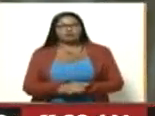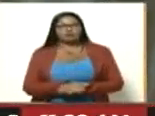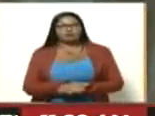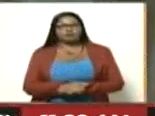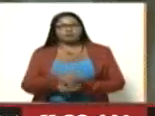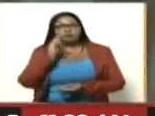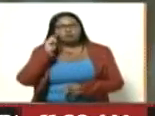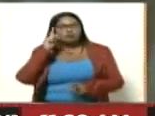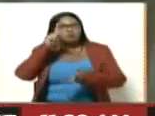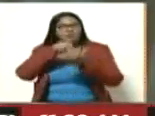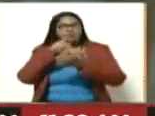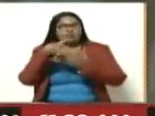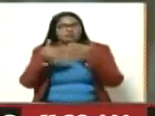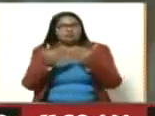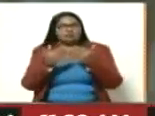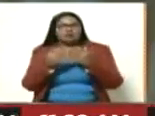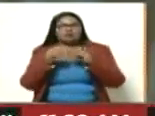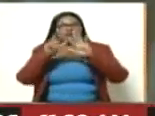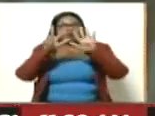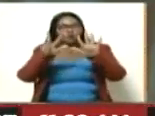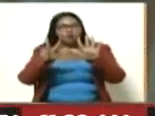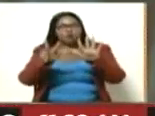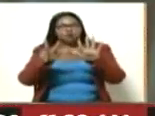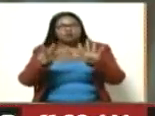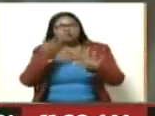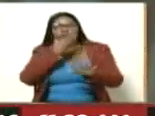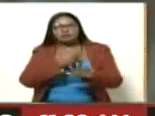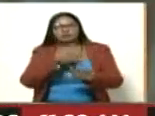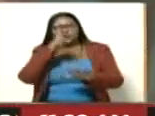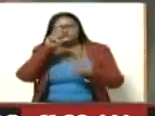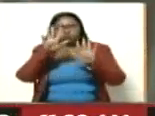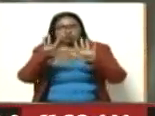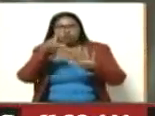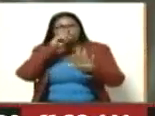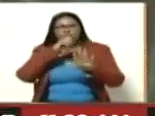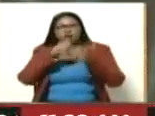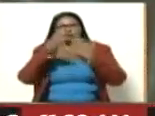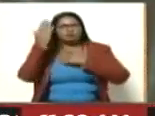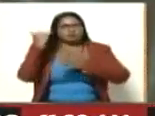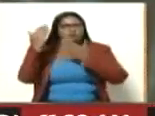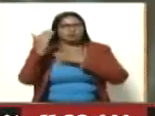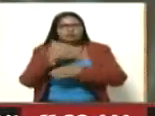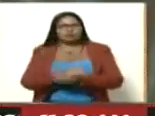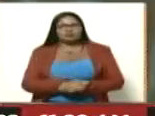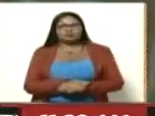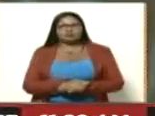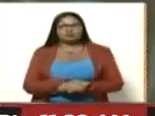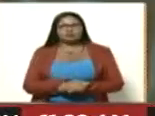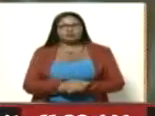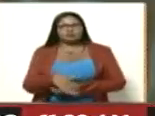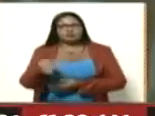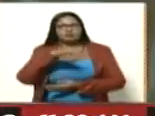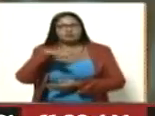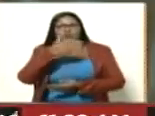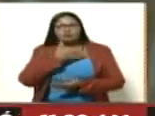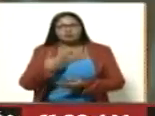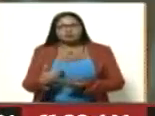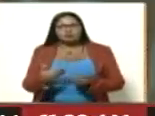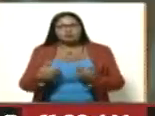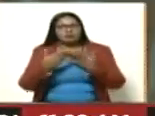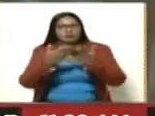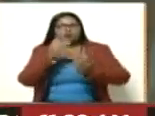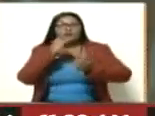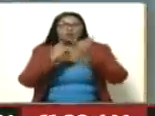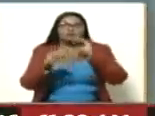que él estuvo presente allí aquel 8 de diciembre, hace 10 años, donde el presidente daba esos